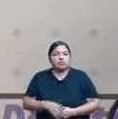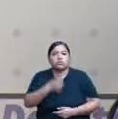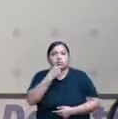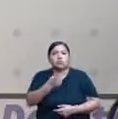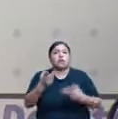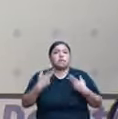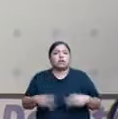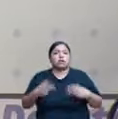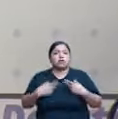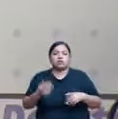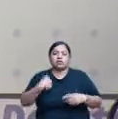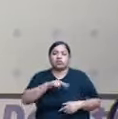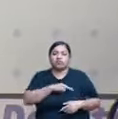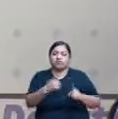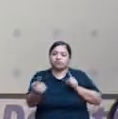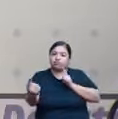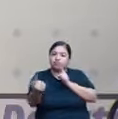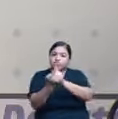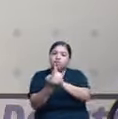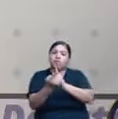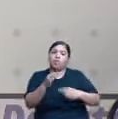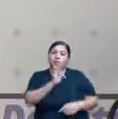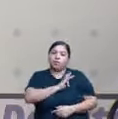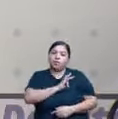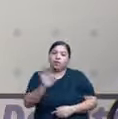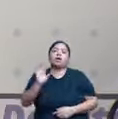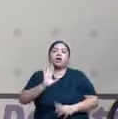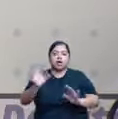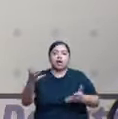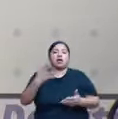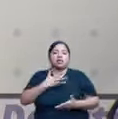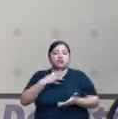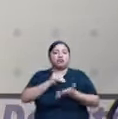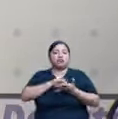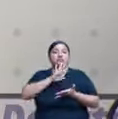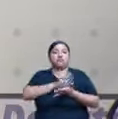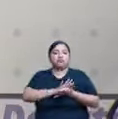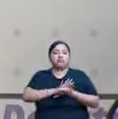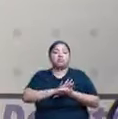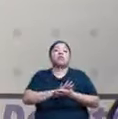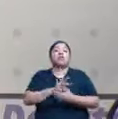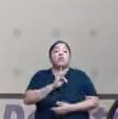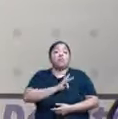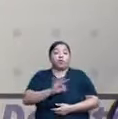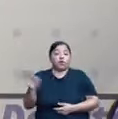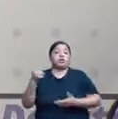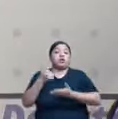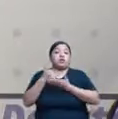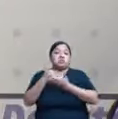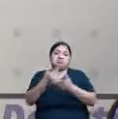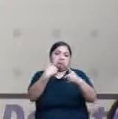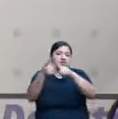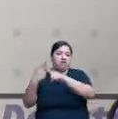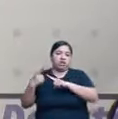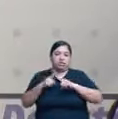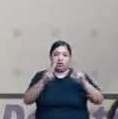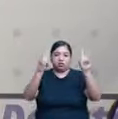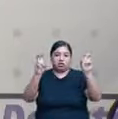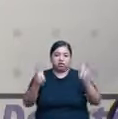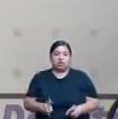cercanía para la ciudadanía. Ya lo tenemos instalado y puede servir para cualquiera en cualquier escenario, hay que